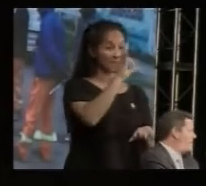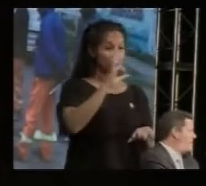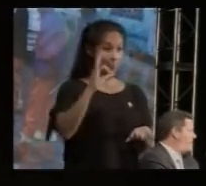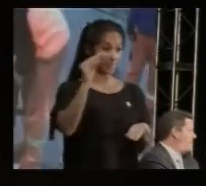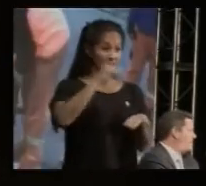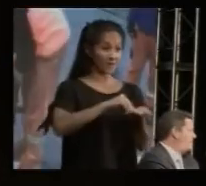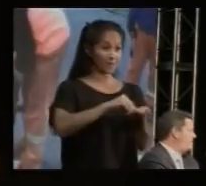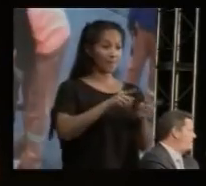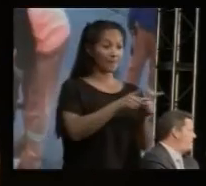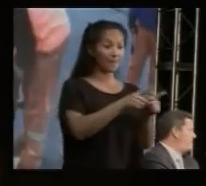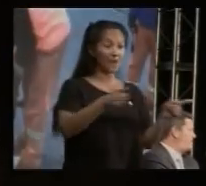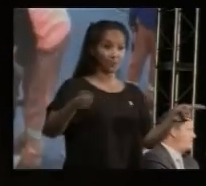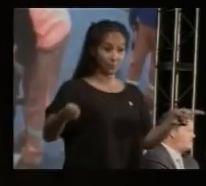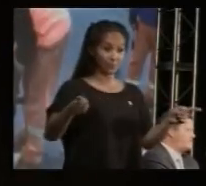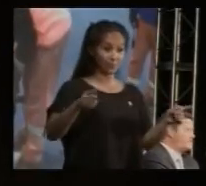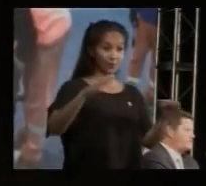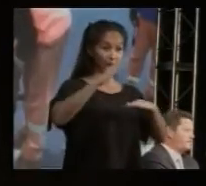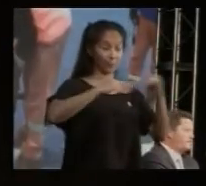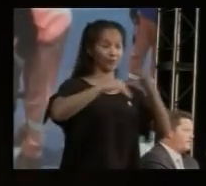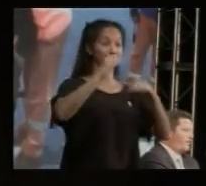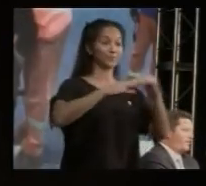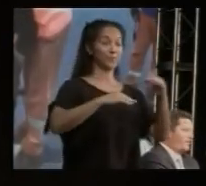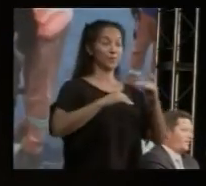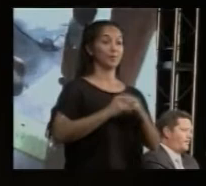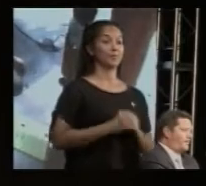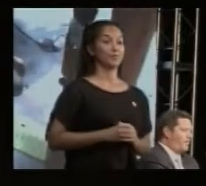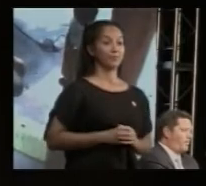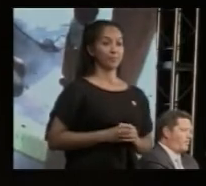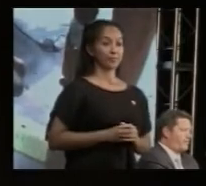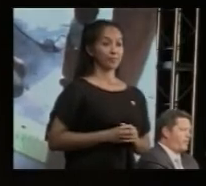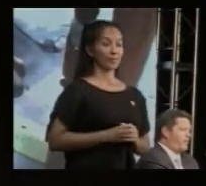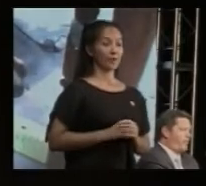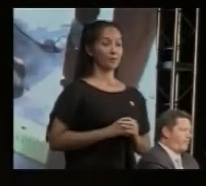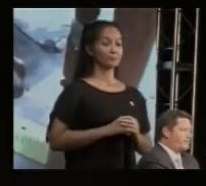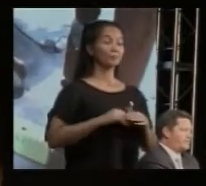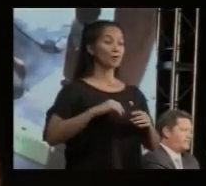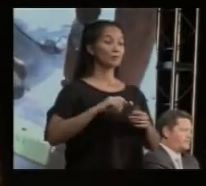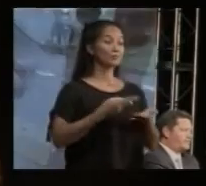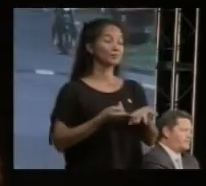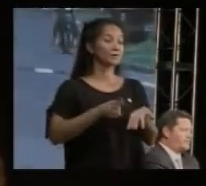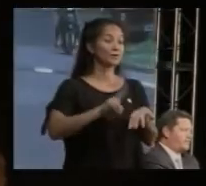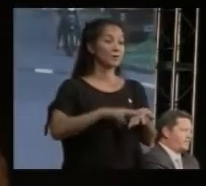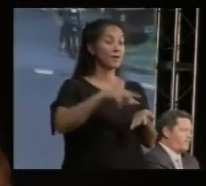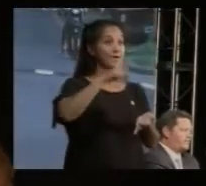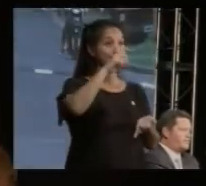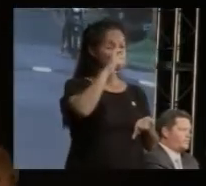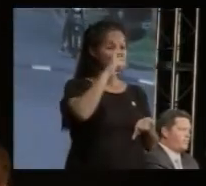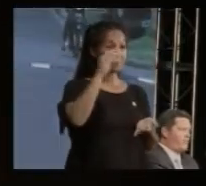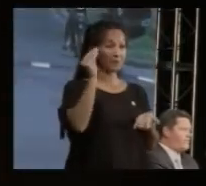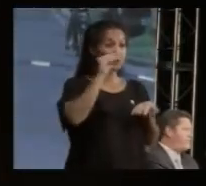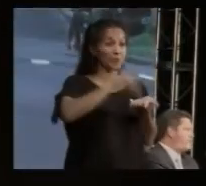de mejoras no declaradas por contribuyente. Esto significó, traducido en recaudación, 7 millones y medio de